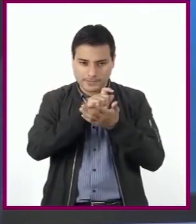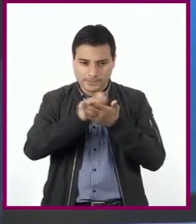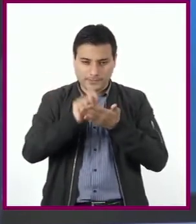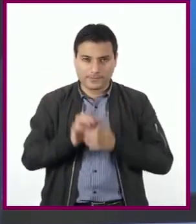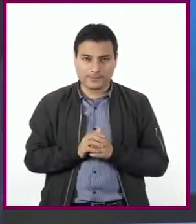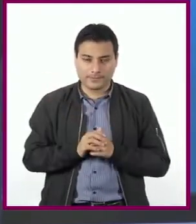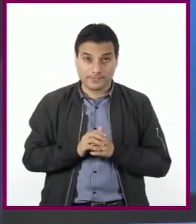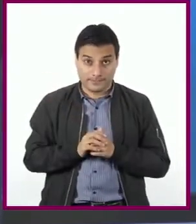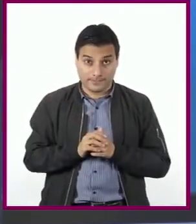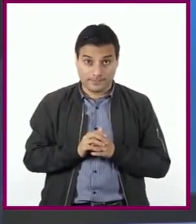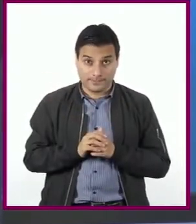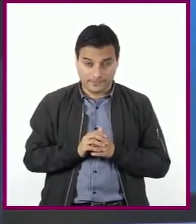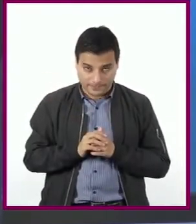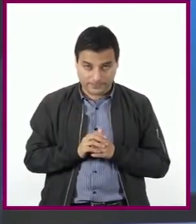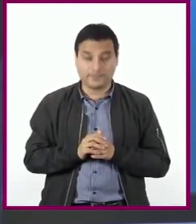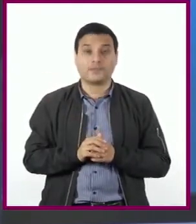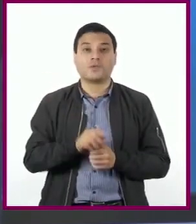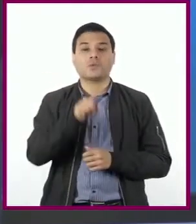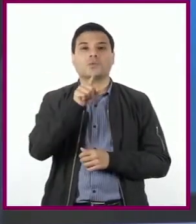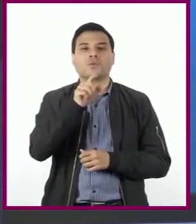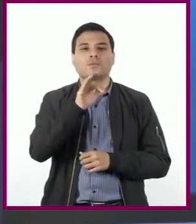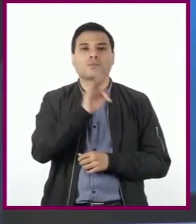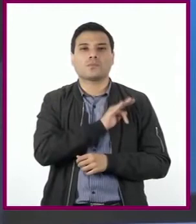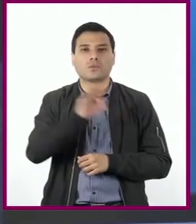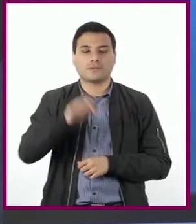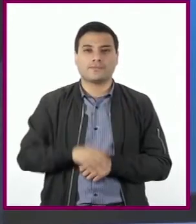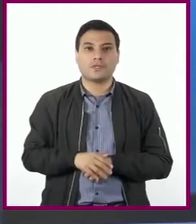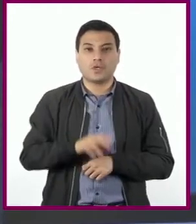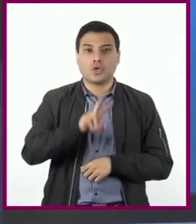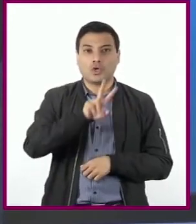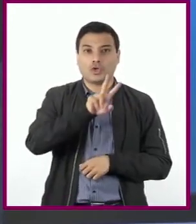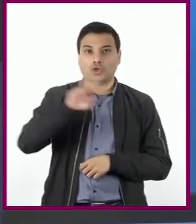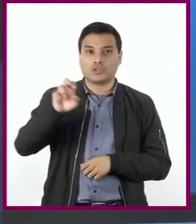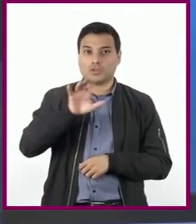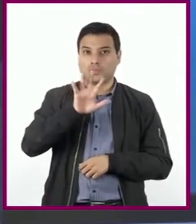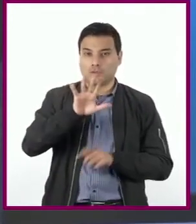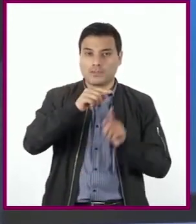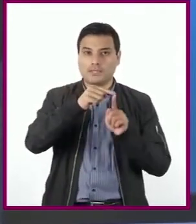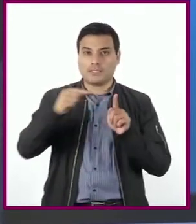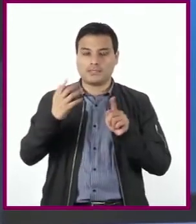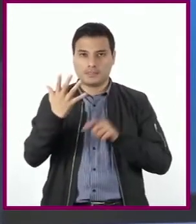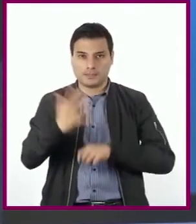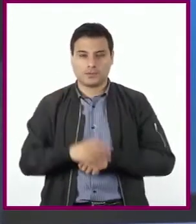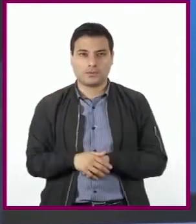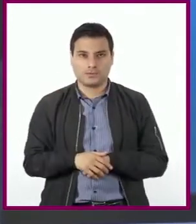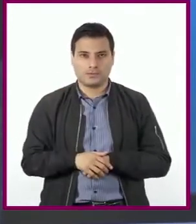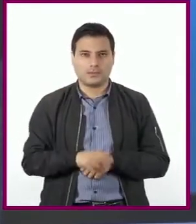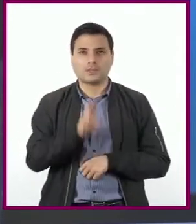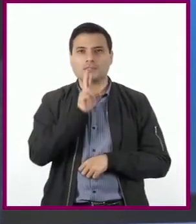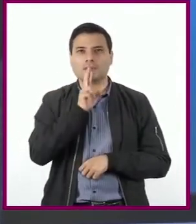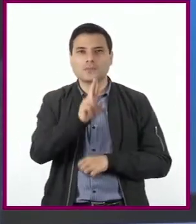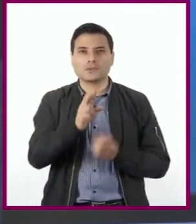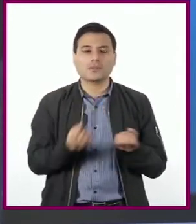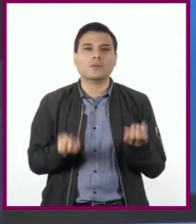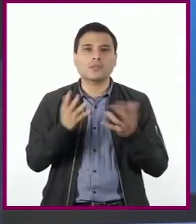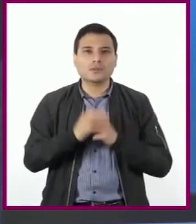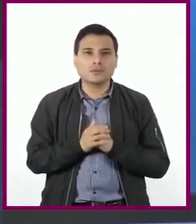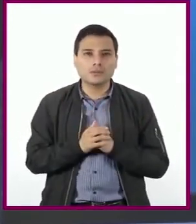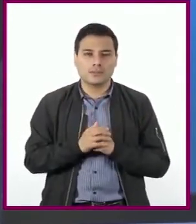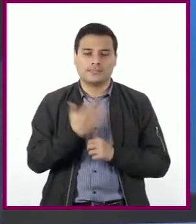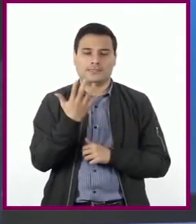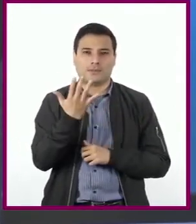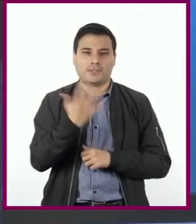de la fracción. En nuestro caso, 250 entre 5, lo que da como resultado